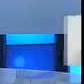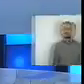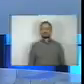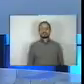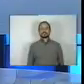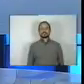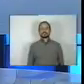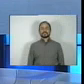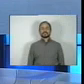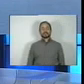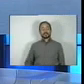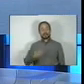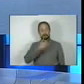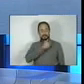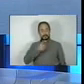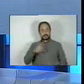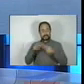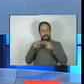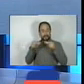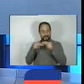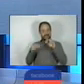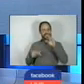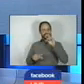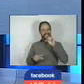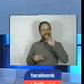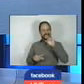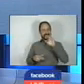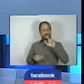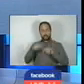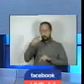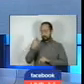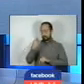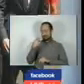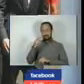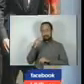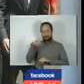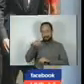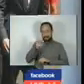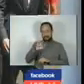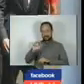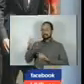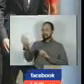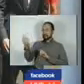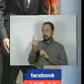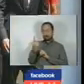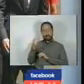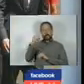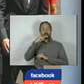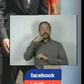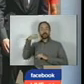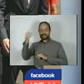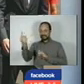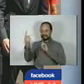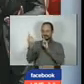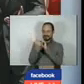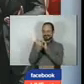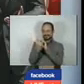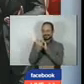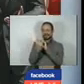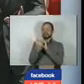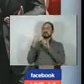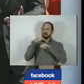El presidente de Nicaragua, Daniel Ortega, recibió este miércoles al ministro de Asuntos Exteriores de Rusia, Sergey Lavrov, en un